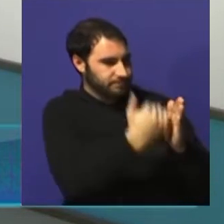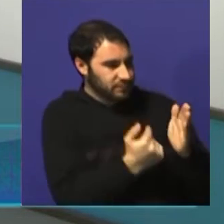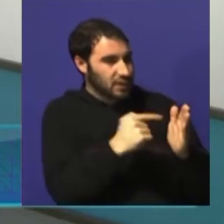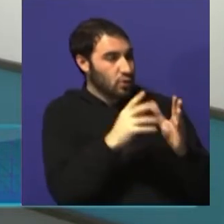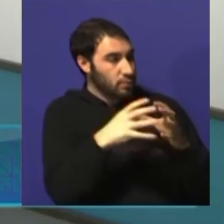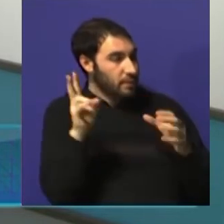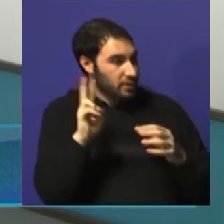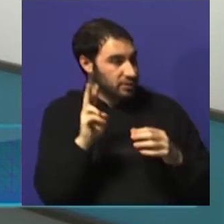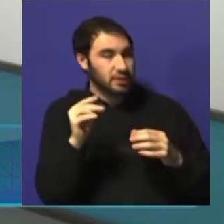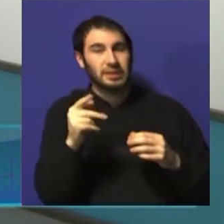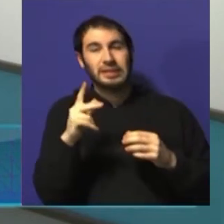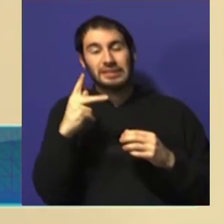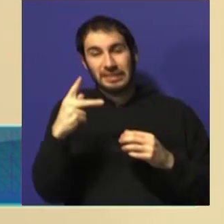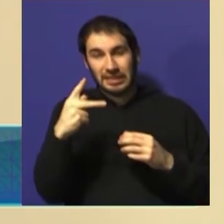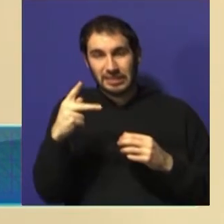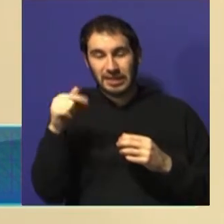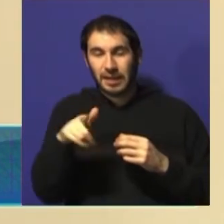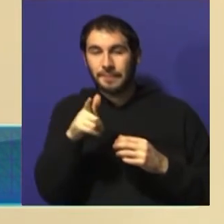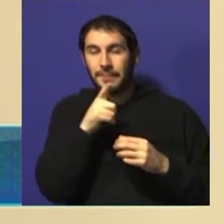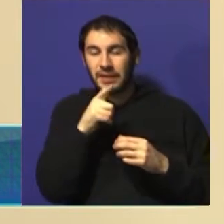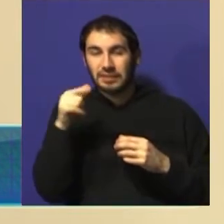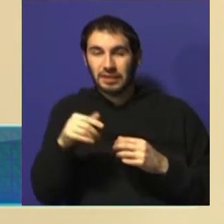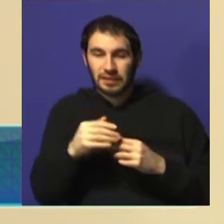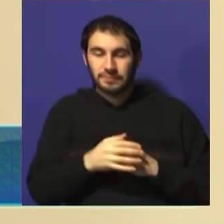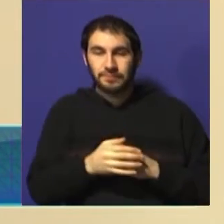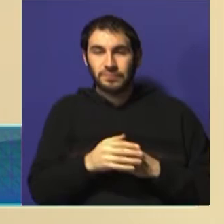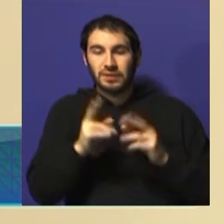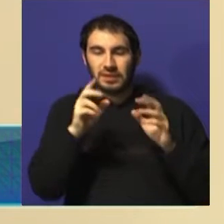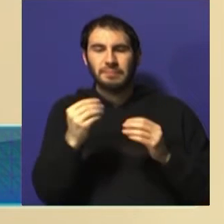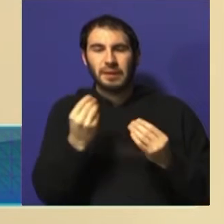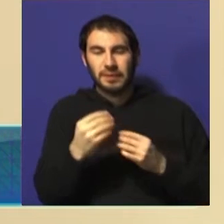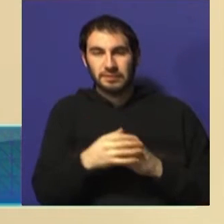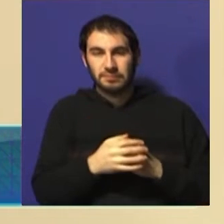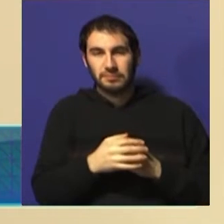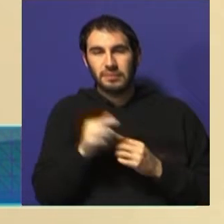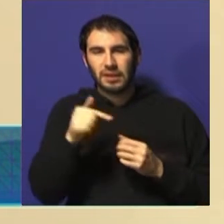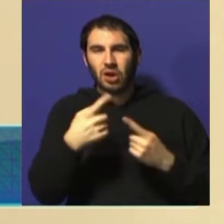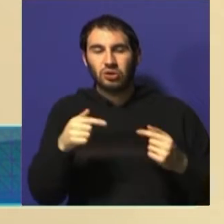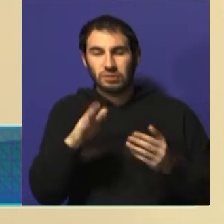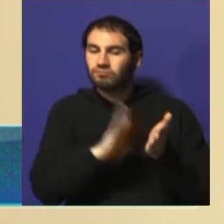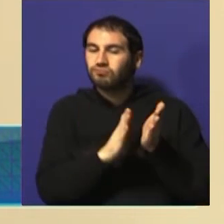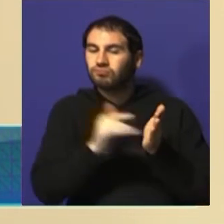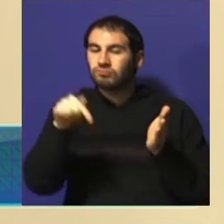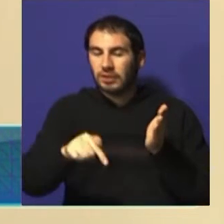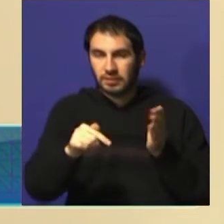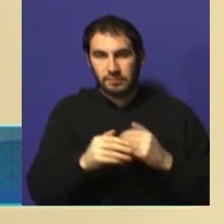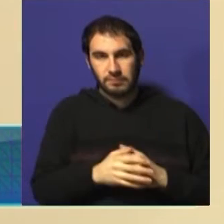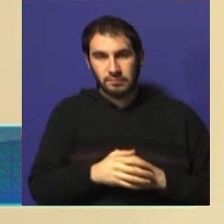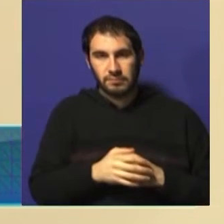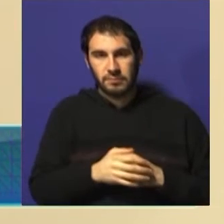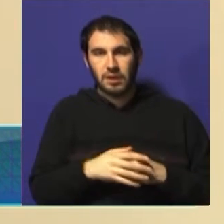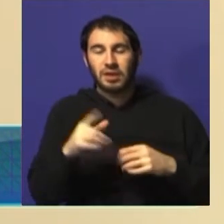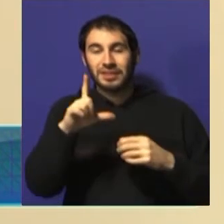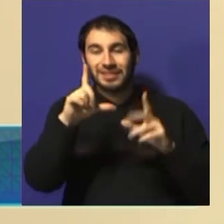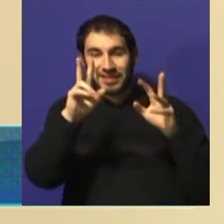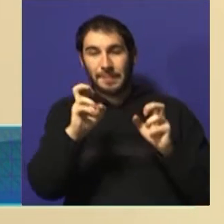Frente para la Victoria. El kirchnerismo concretamente cree que esto se trata de lo siguiente. Hay una situación muy concreta que el caso